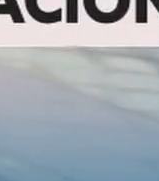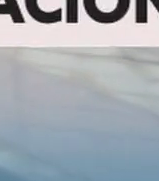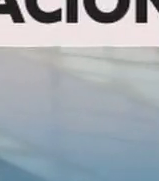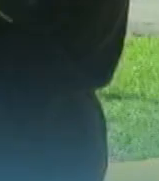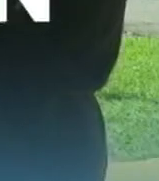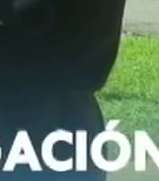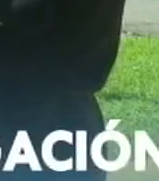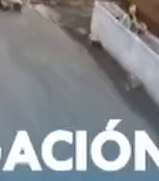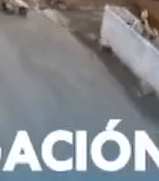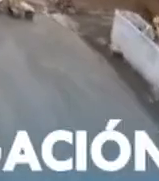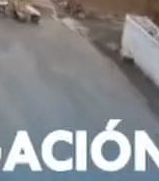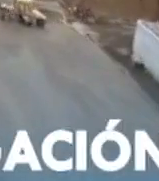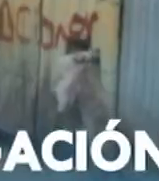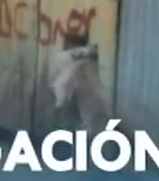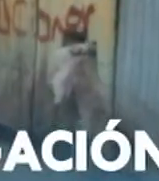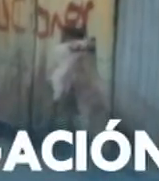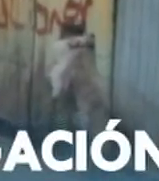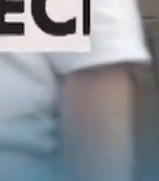Investigación.